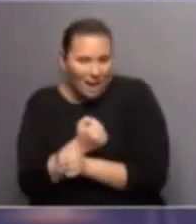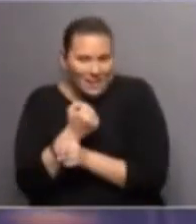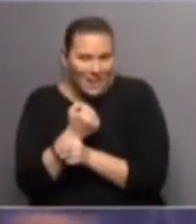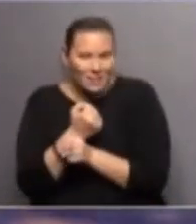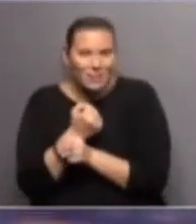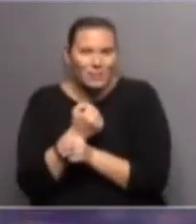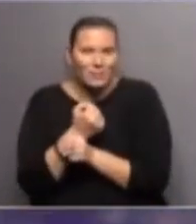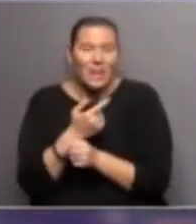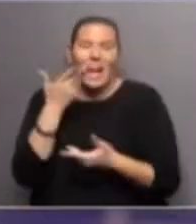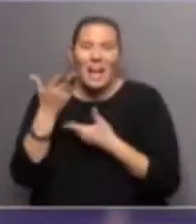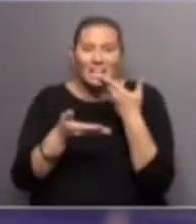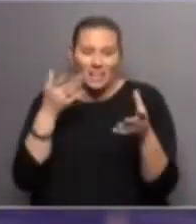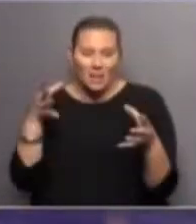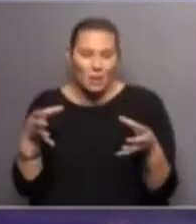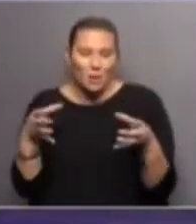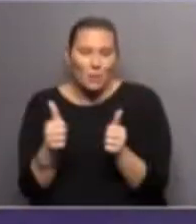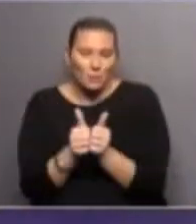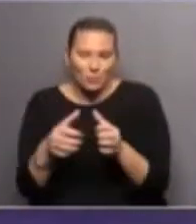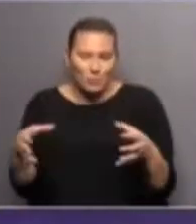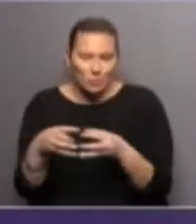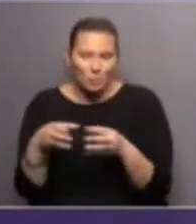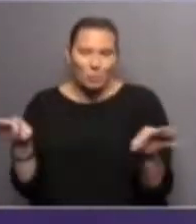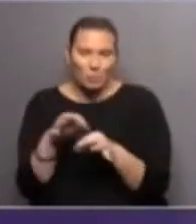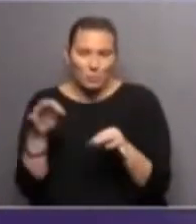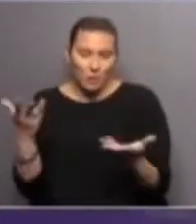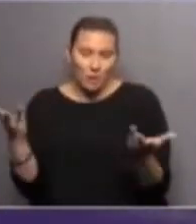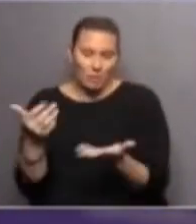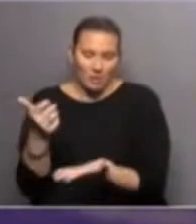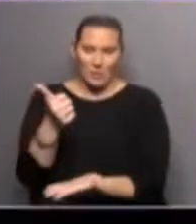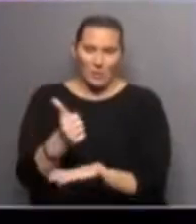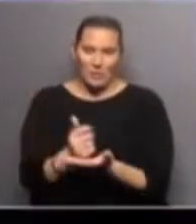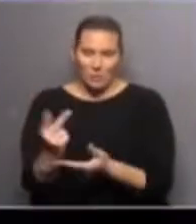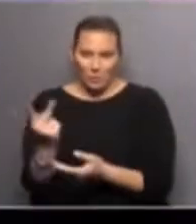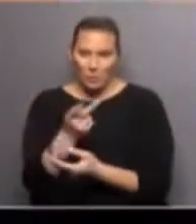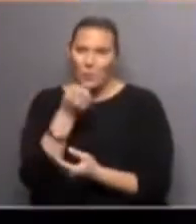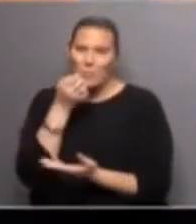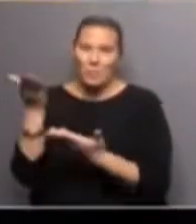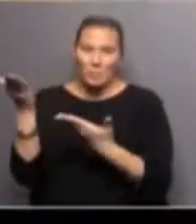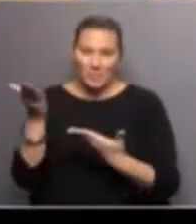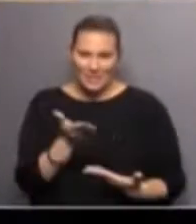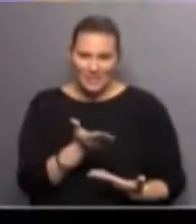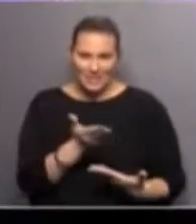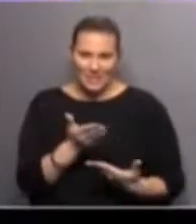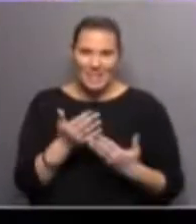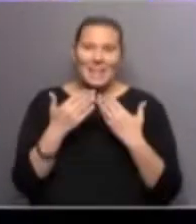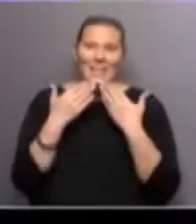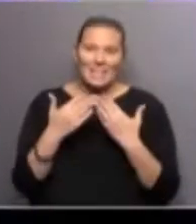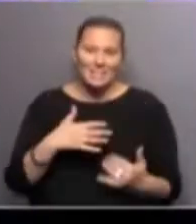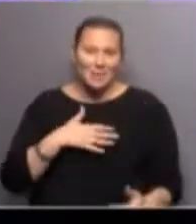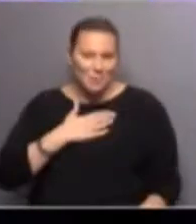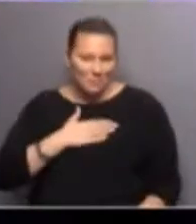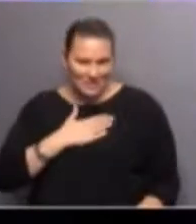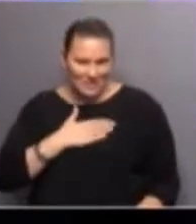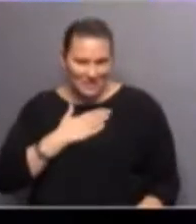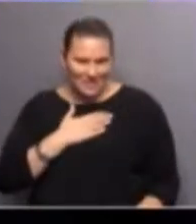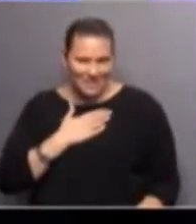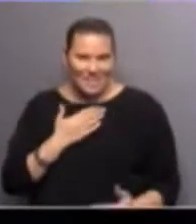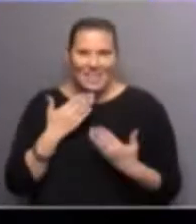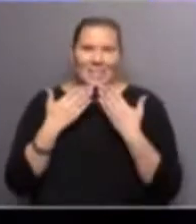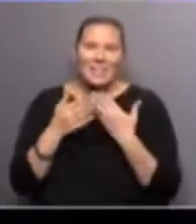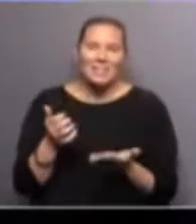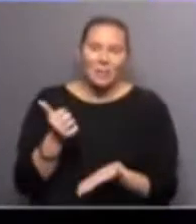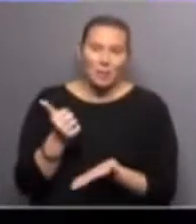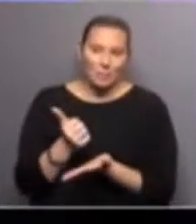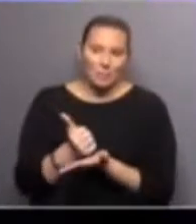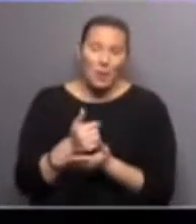concurso Canta con tu Filarmónica, y estoy con ellos aquí, les doy la bienvenida. Un placer, muchísimas gracias, gracias por estar hoy